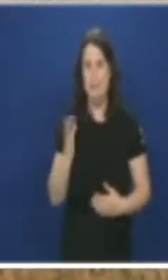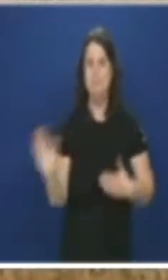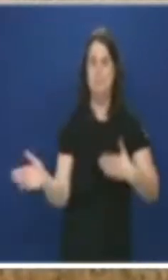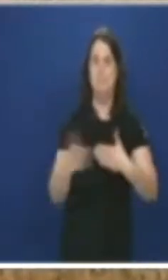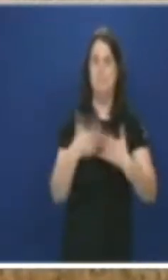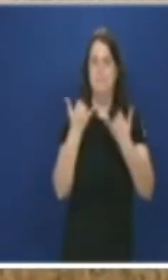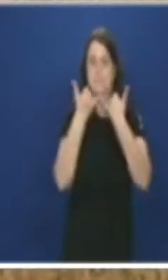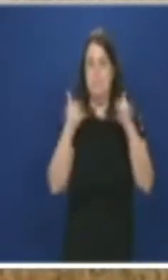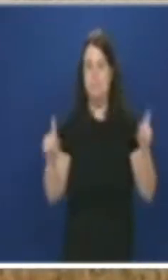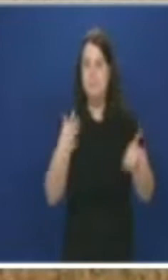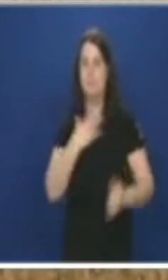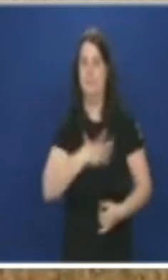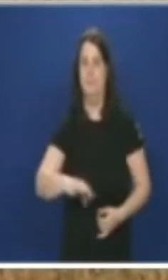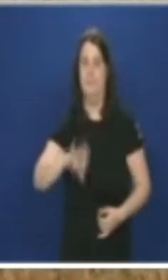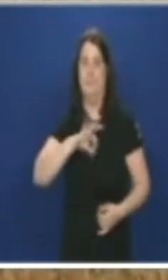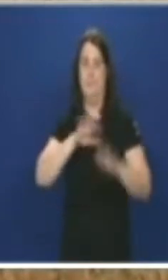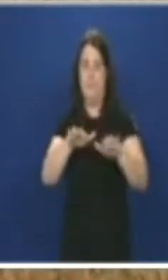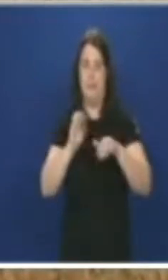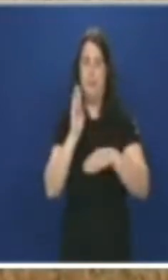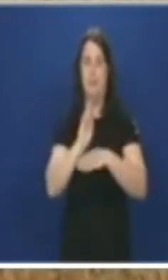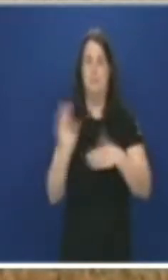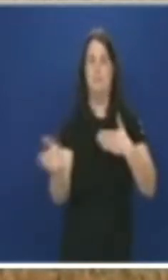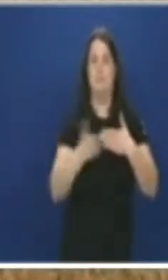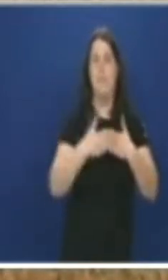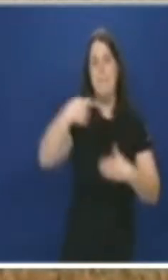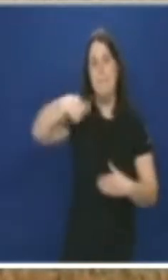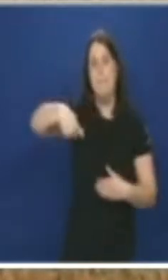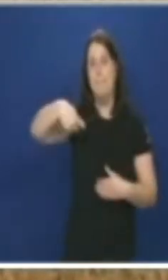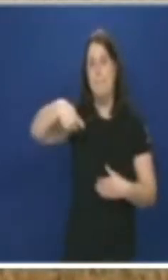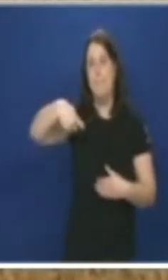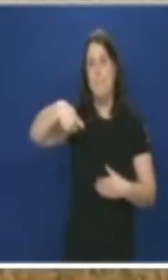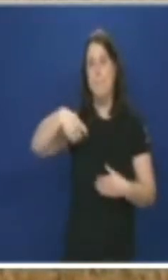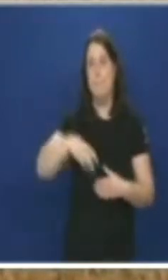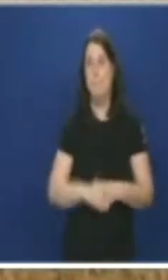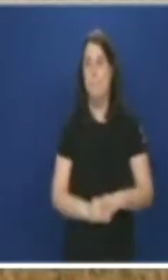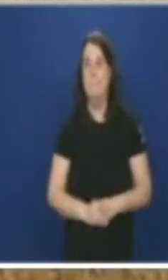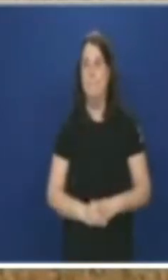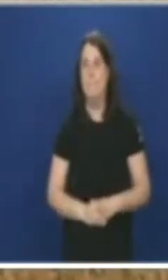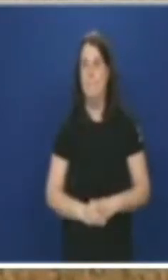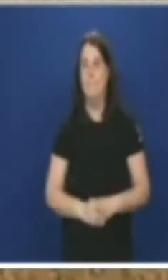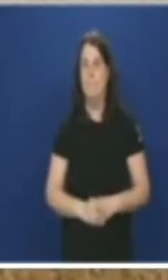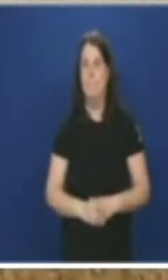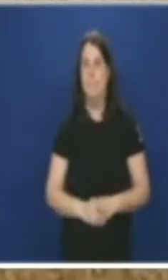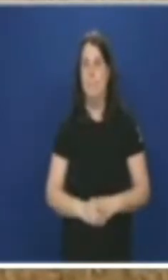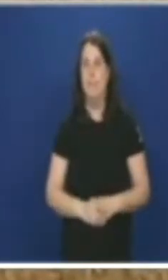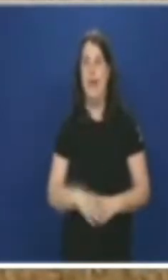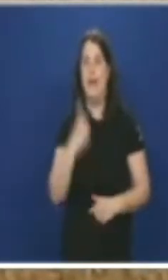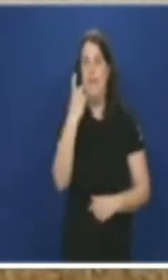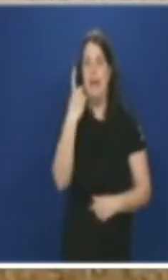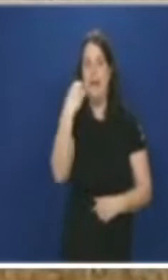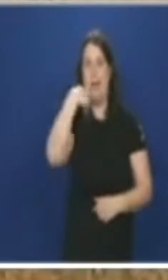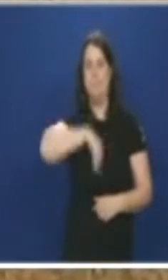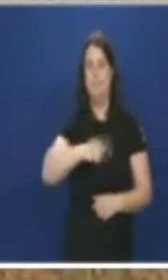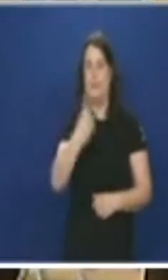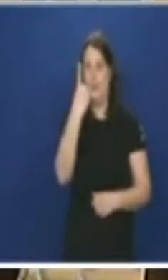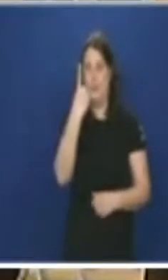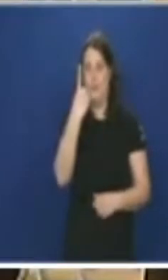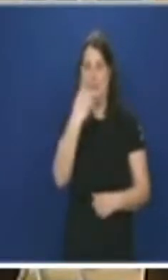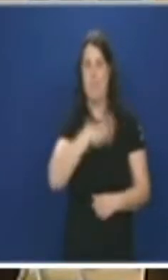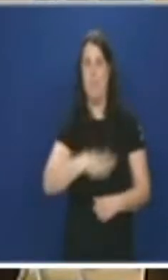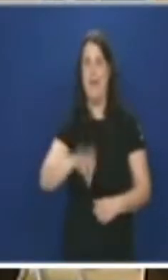de entrega das medallas do Parlamento de Galicia, o presidente da Xunta de Galicia. Fáltanos unha